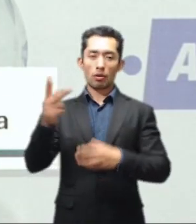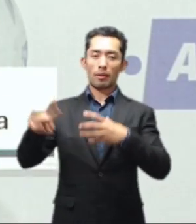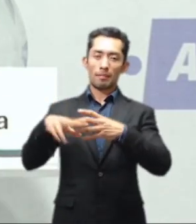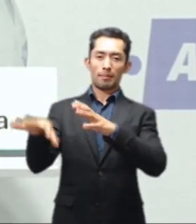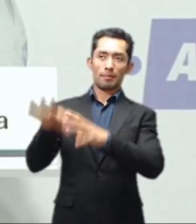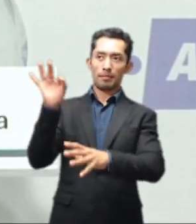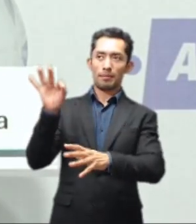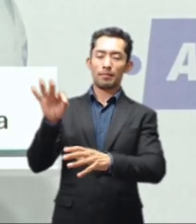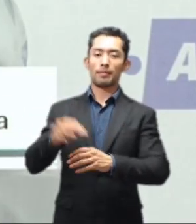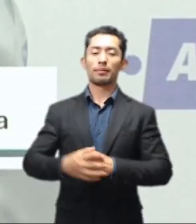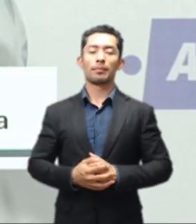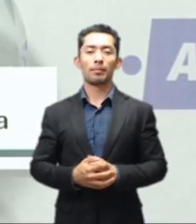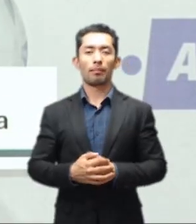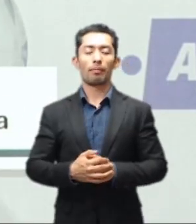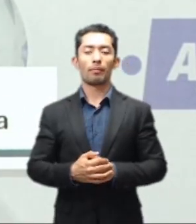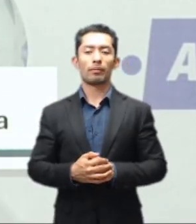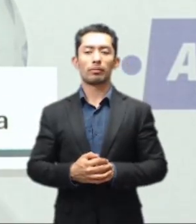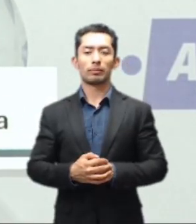la